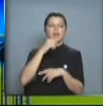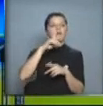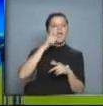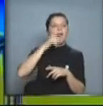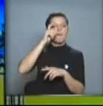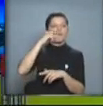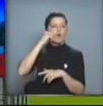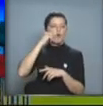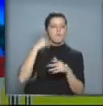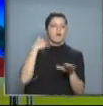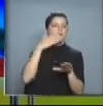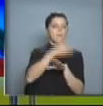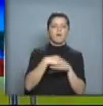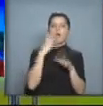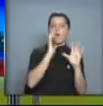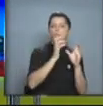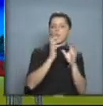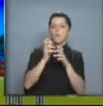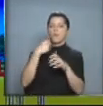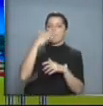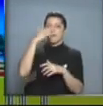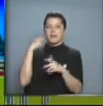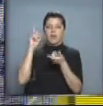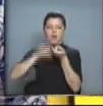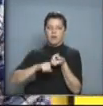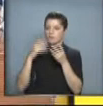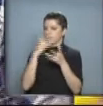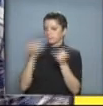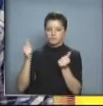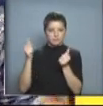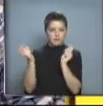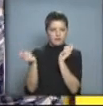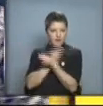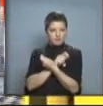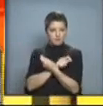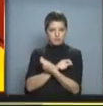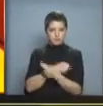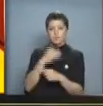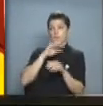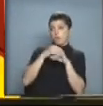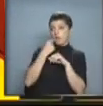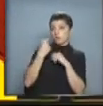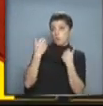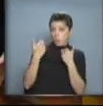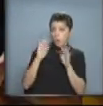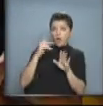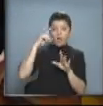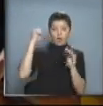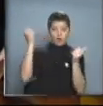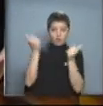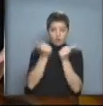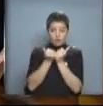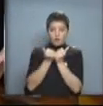va a jugar al fútbol con los amigos y todo, ya está, se casó. Pero no puede haber una puesta de acuerdo. Bueno, ahora, según lo que